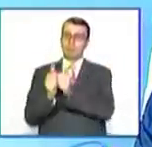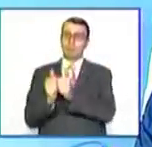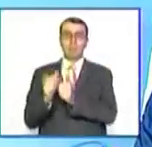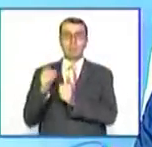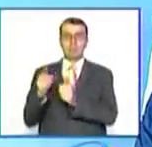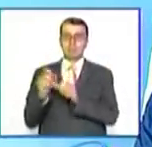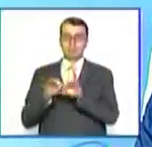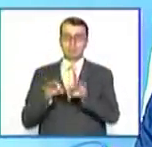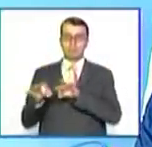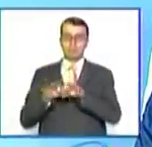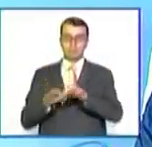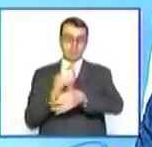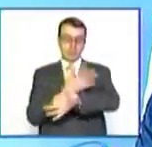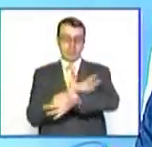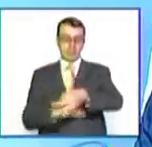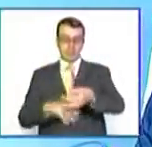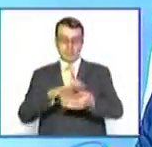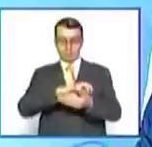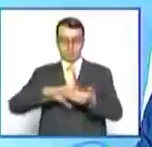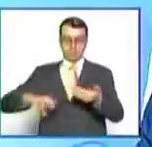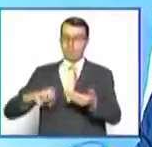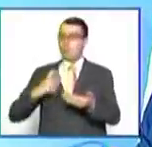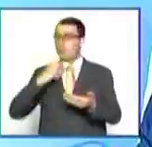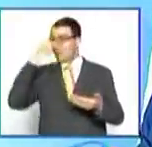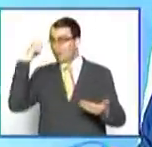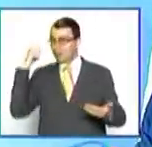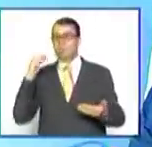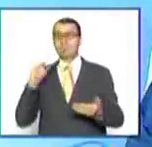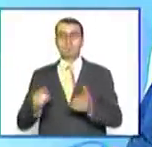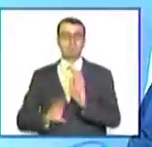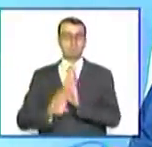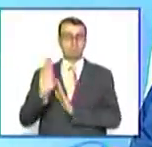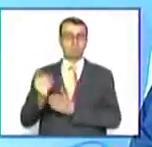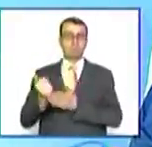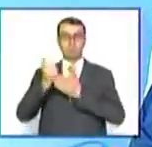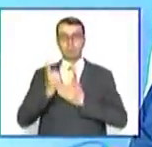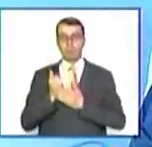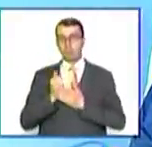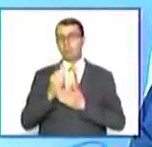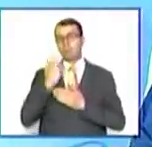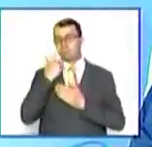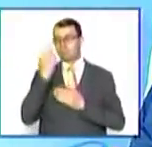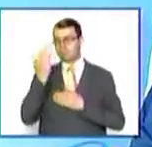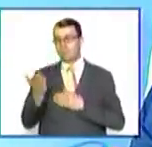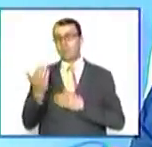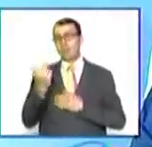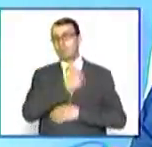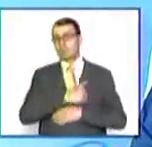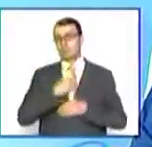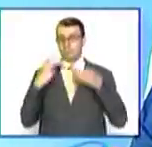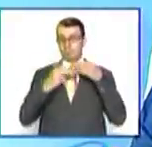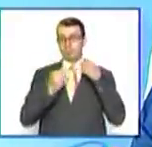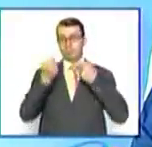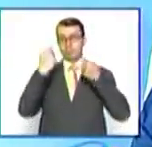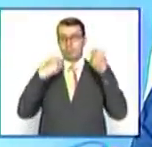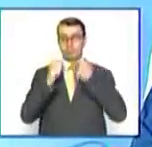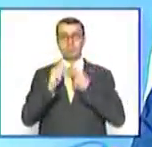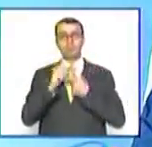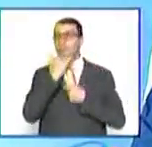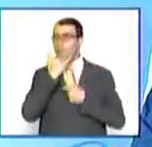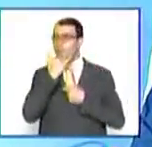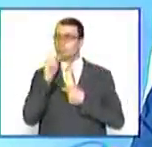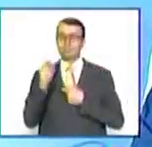plasma rico en plaquetas. Por eso quiero que estén muy atentos después de nuestra píldora de optimismo y después de este corte de comerciales.